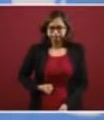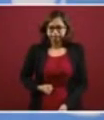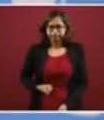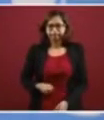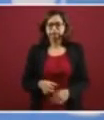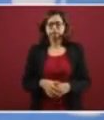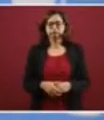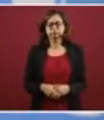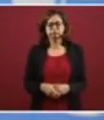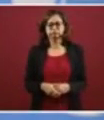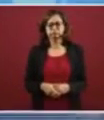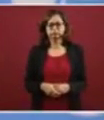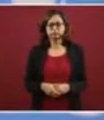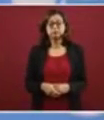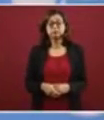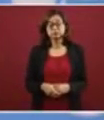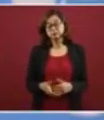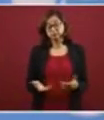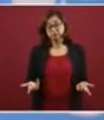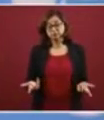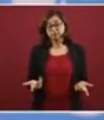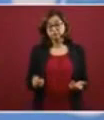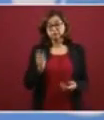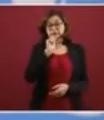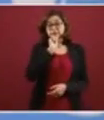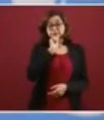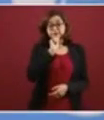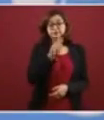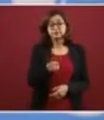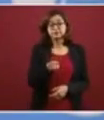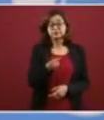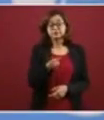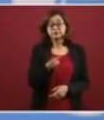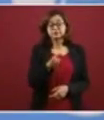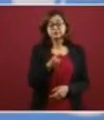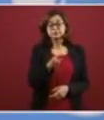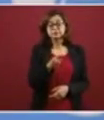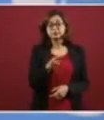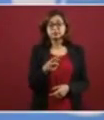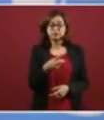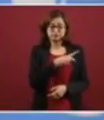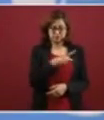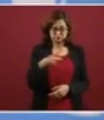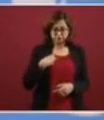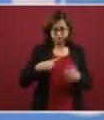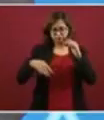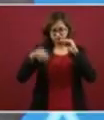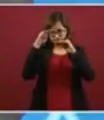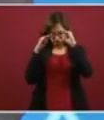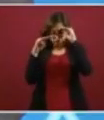que también esto hay que y analizarlo